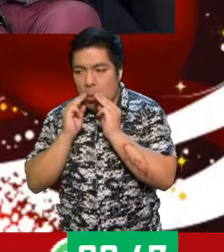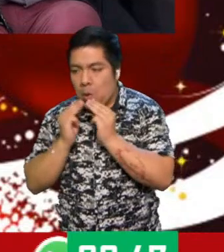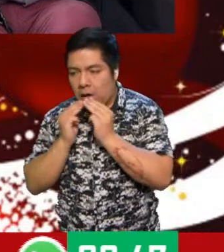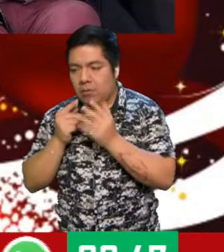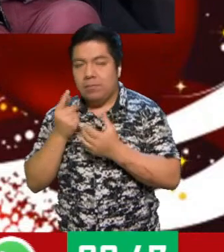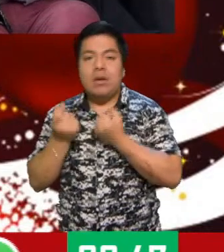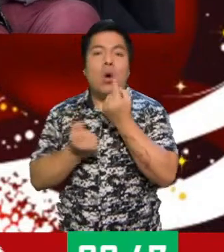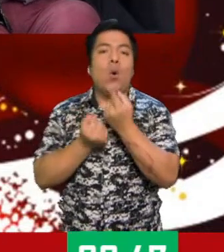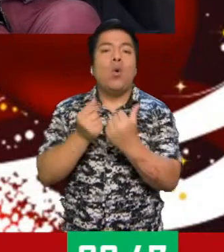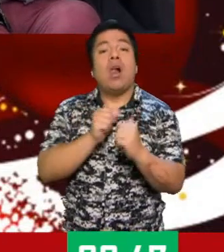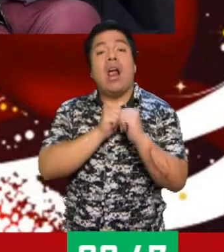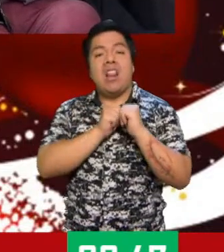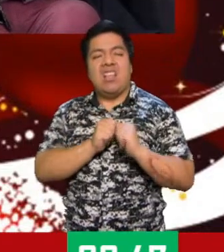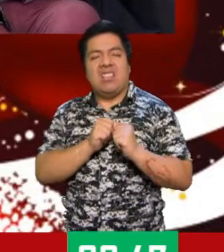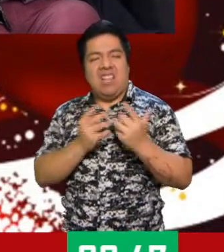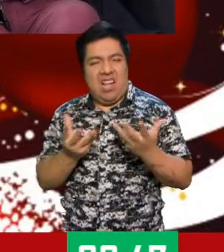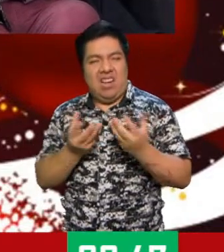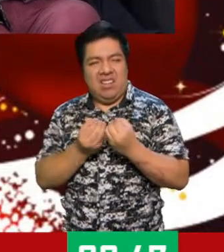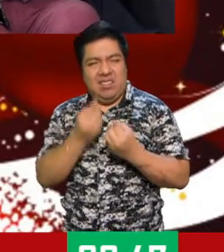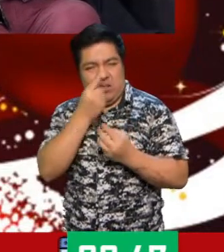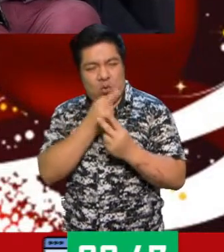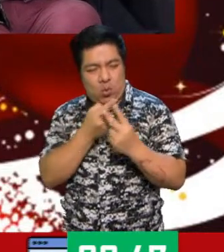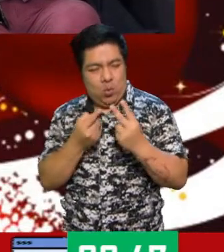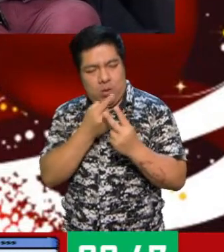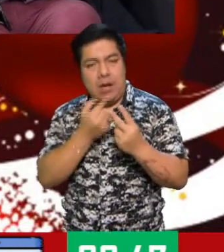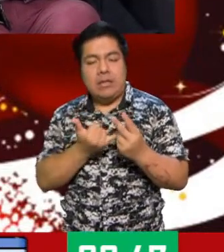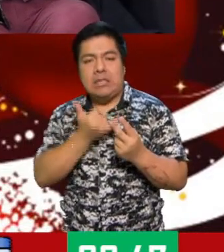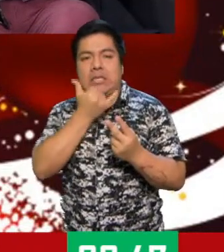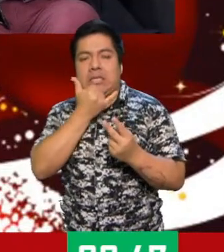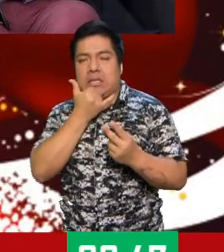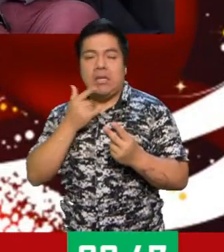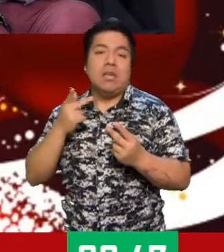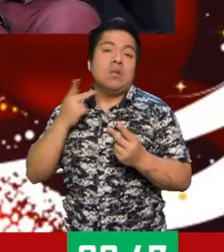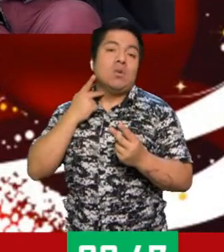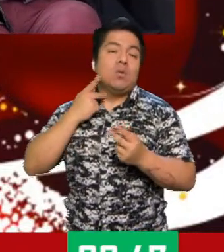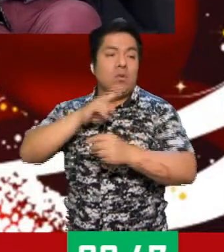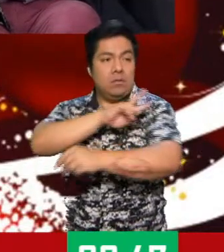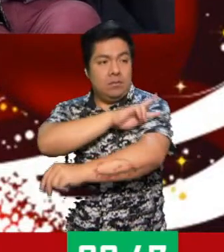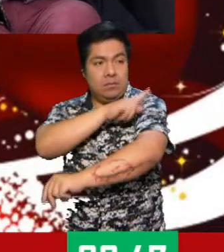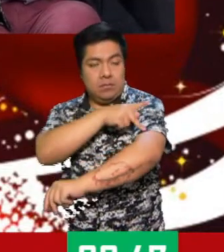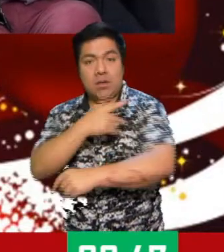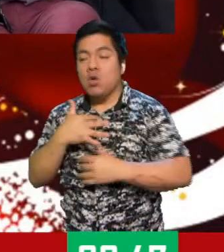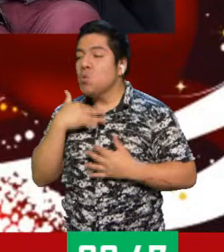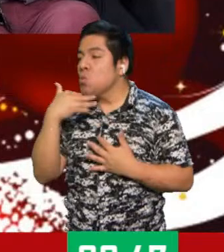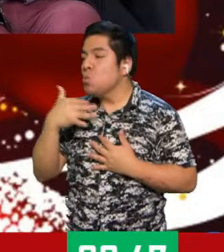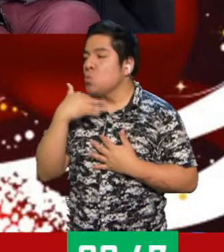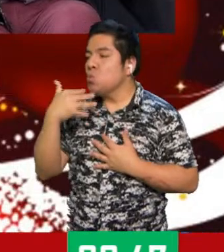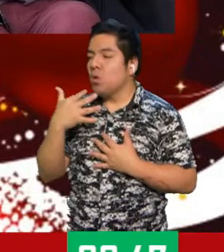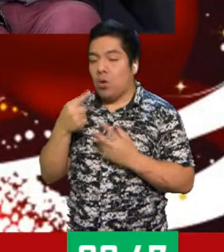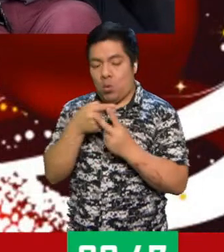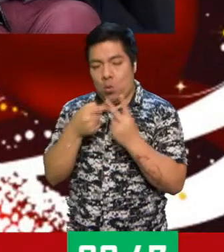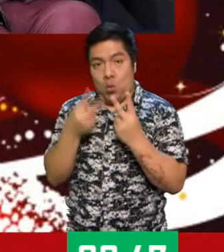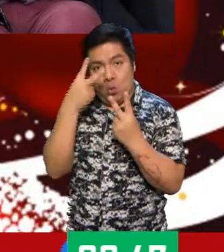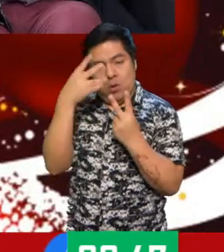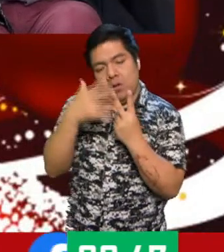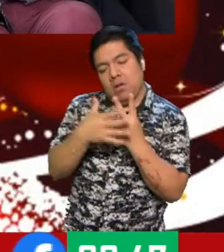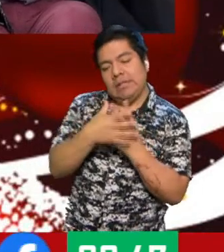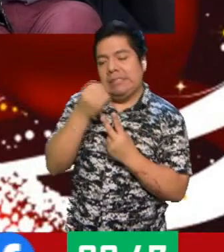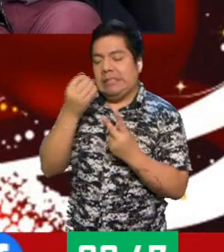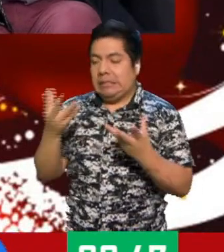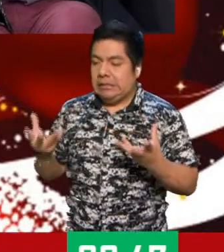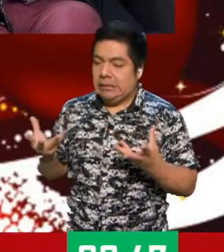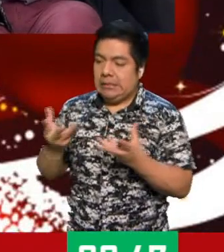esta expresión del del poder político corrupto, han, digámoslo